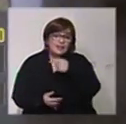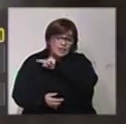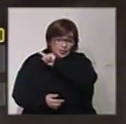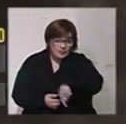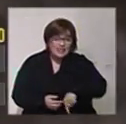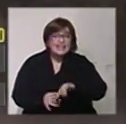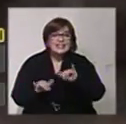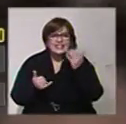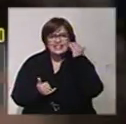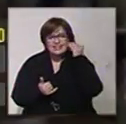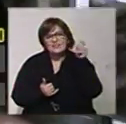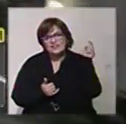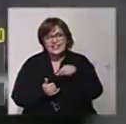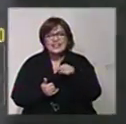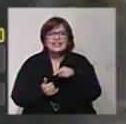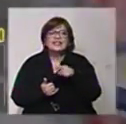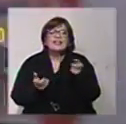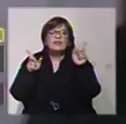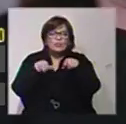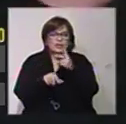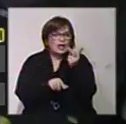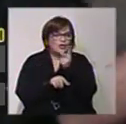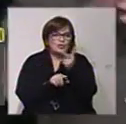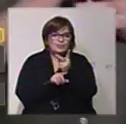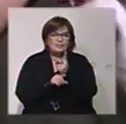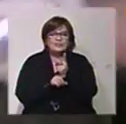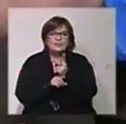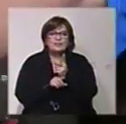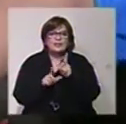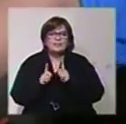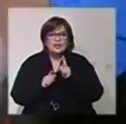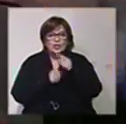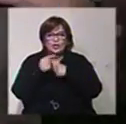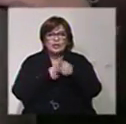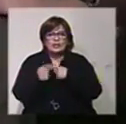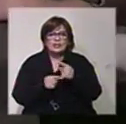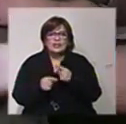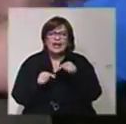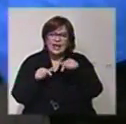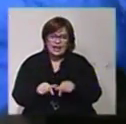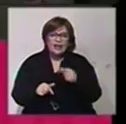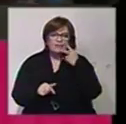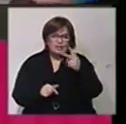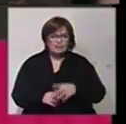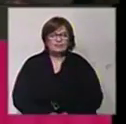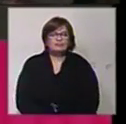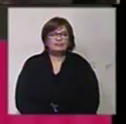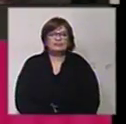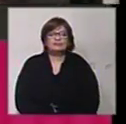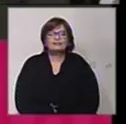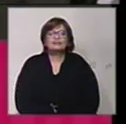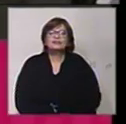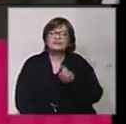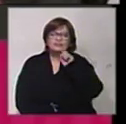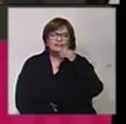que ya sabemos que sos habitué de Majo. Sapo, vuelvo con ustedes y espero después para seguir el programa también de Burdén aquí en la pantalla de TNU.